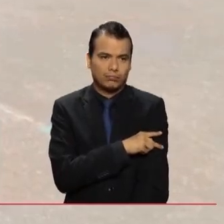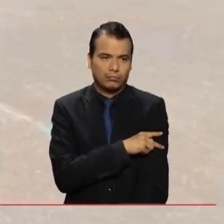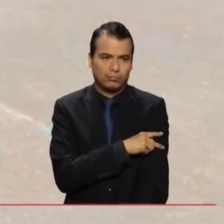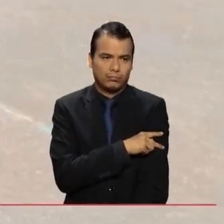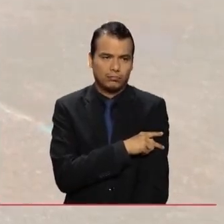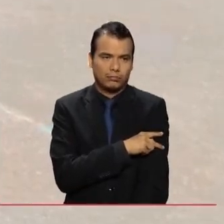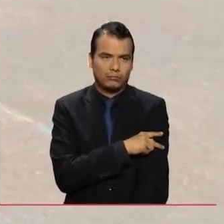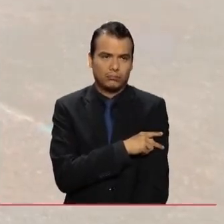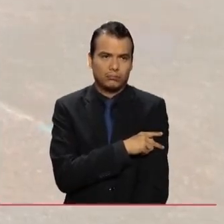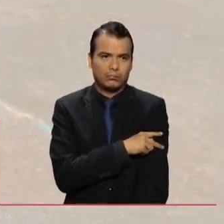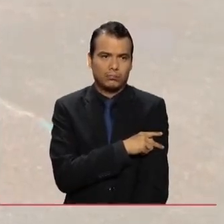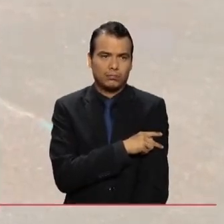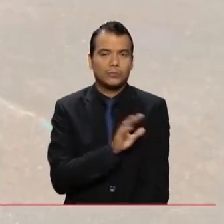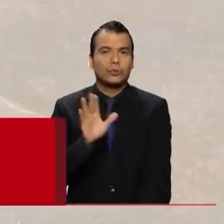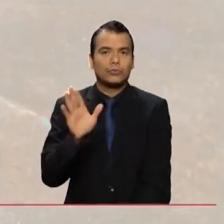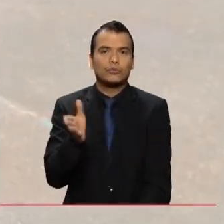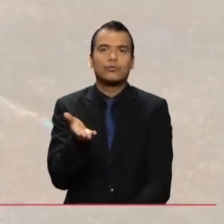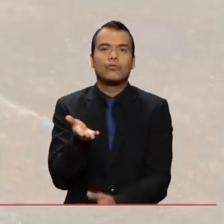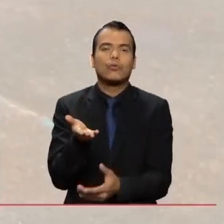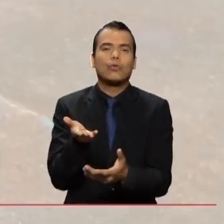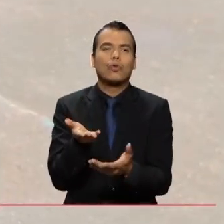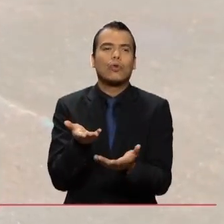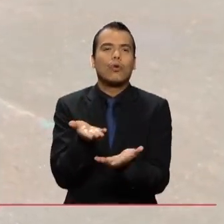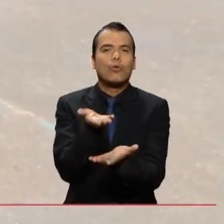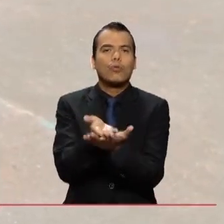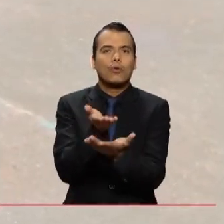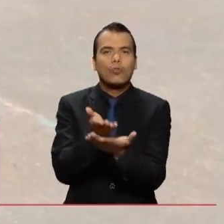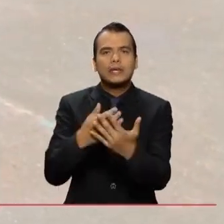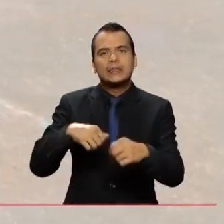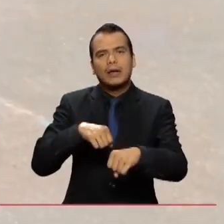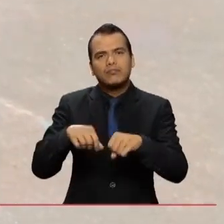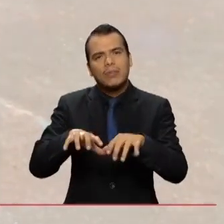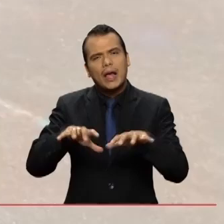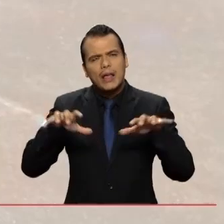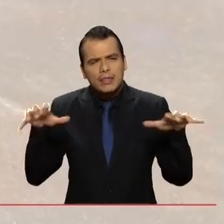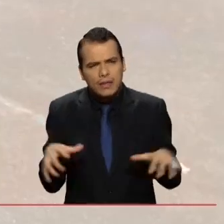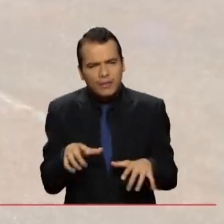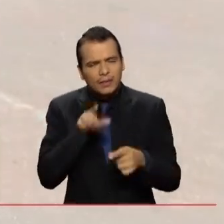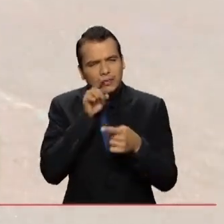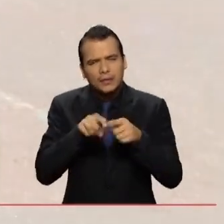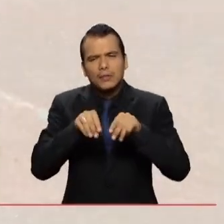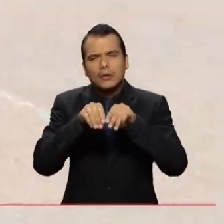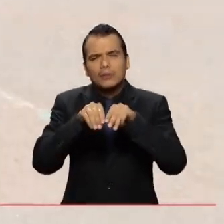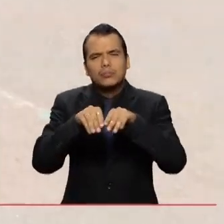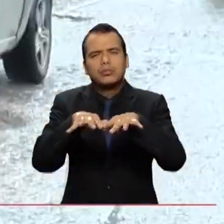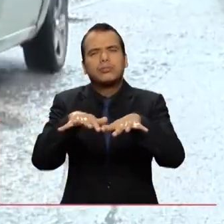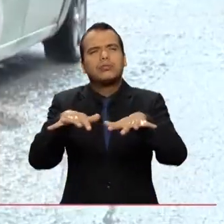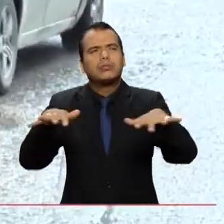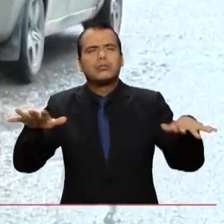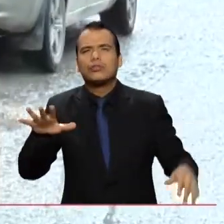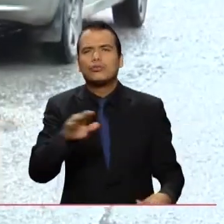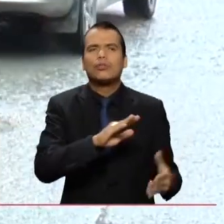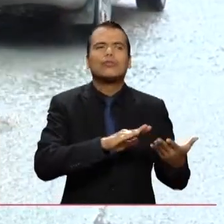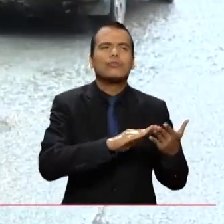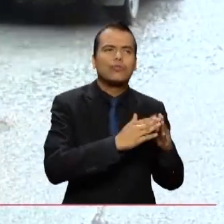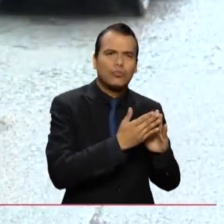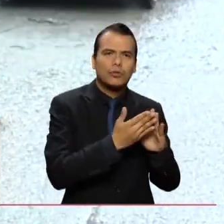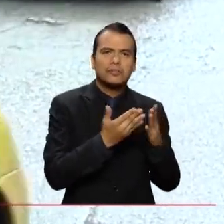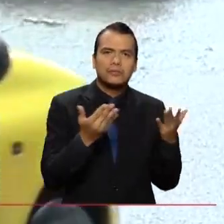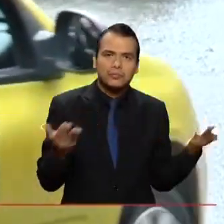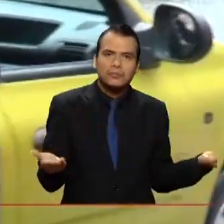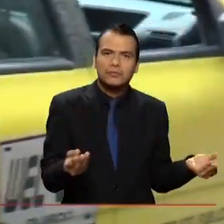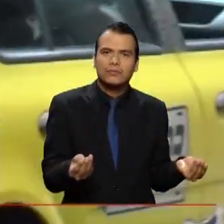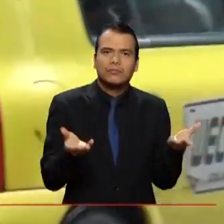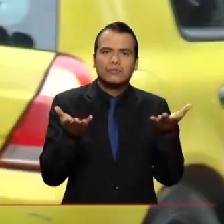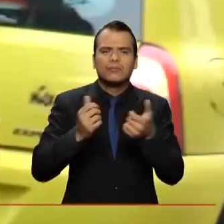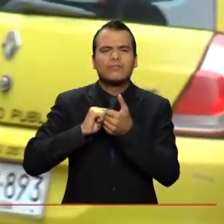llama las Olimpiadas Derechos Humanos sin Frontera. Queremos llegarle a las comunidades precisamente a través del